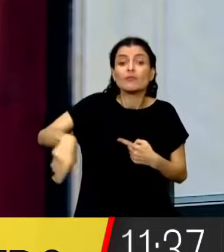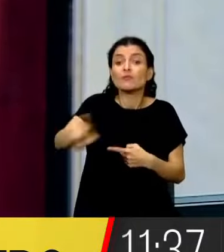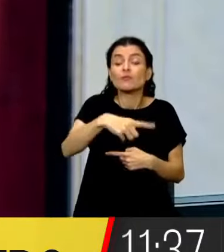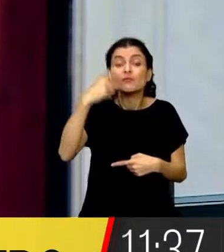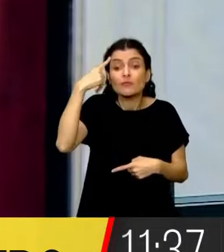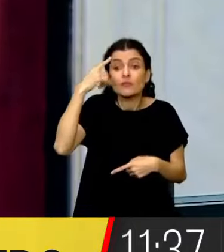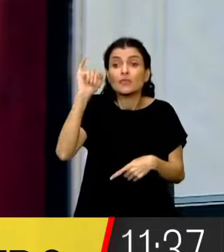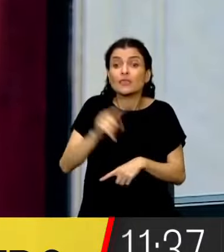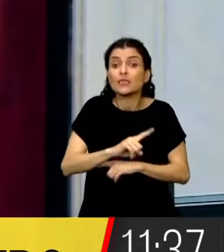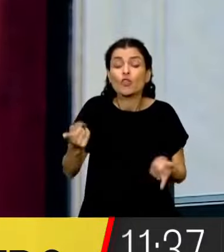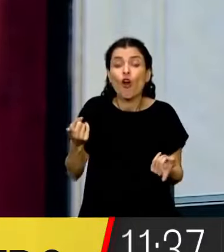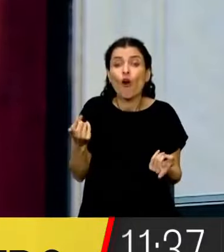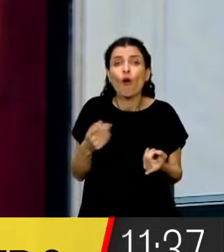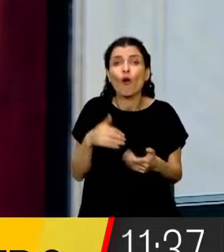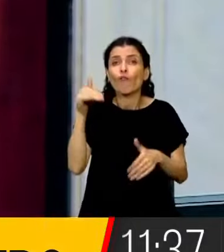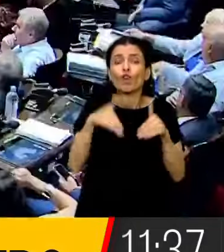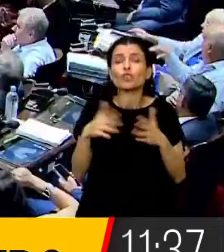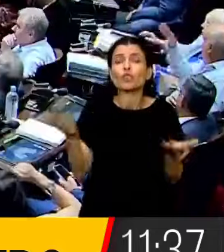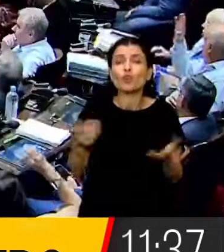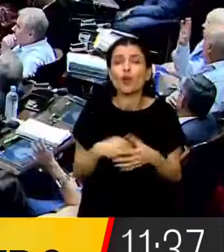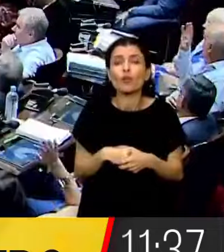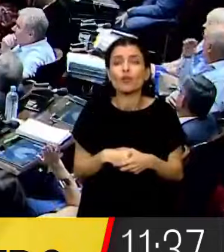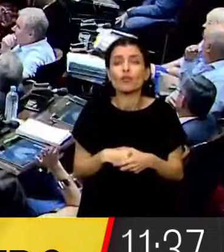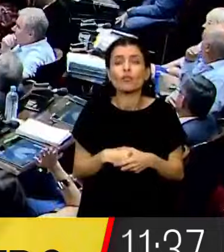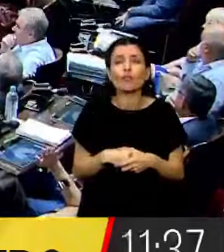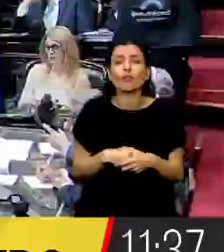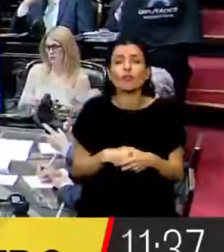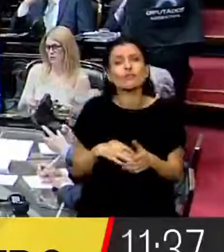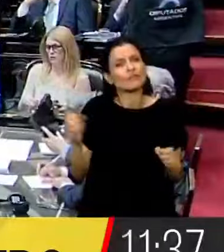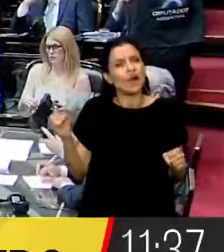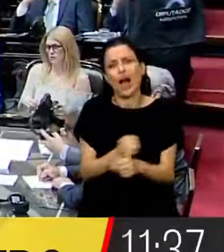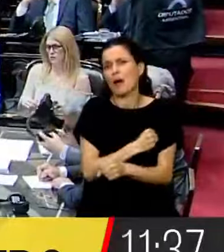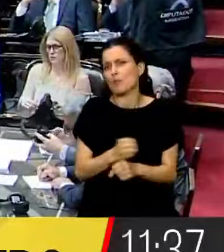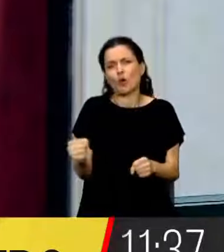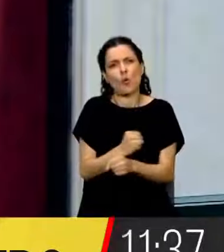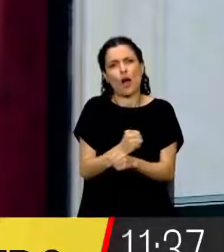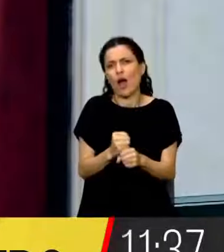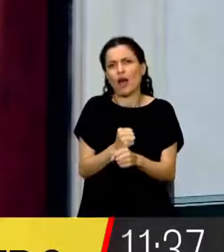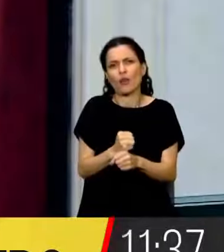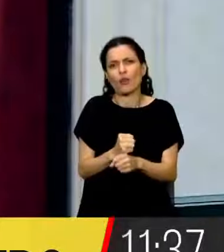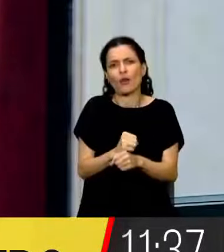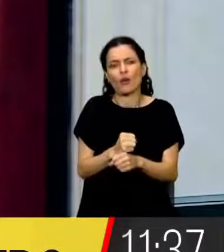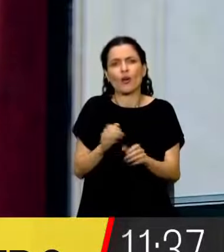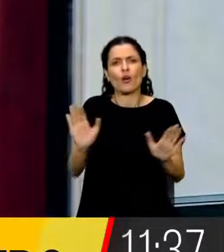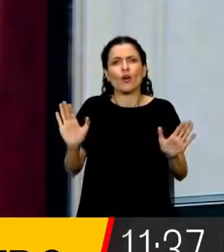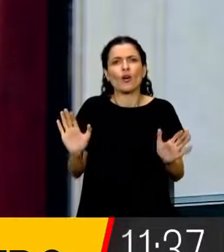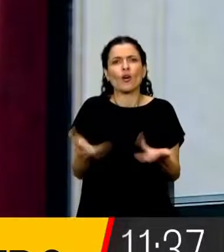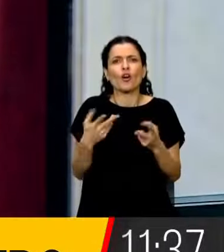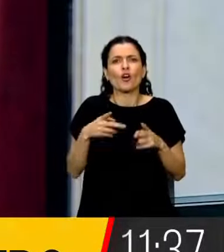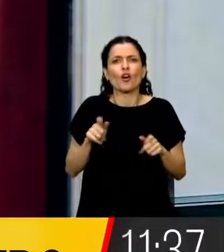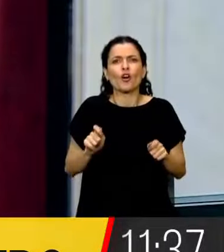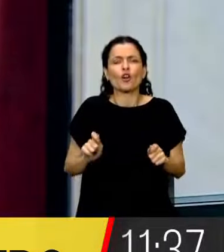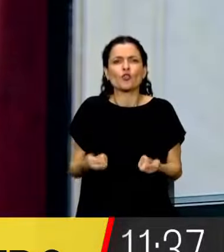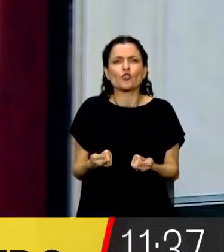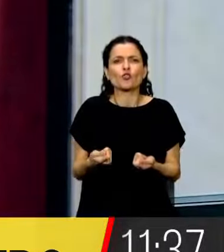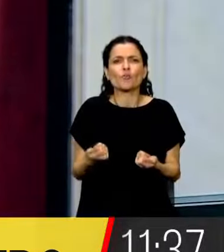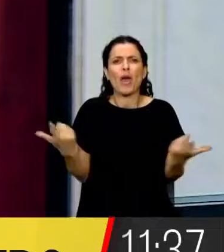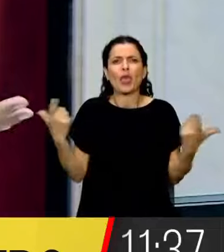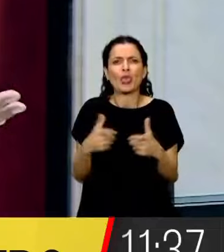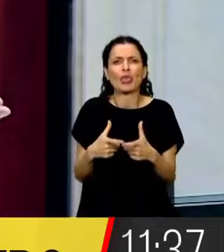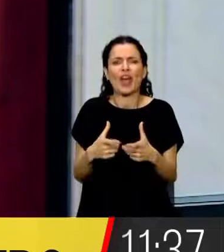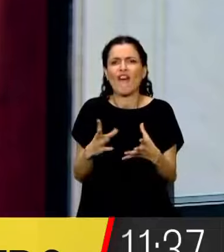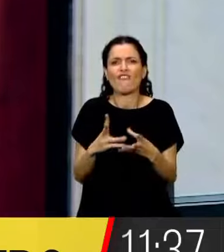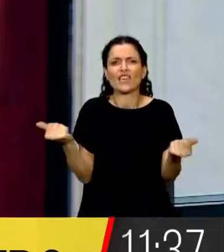ánimo de los gobernadores y del jefe de gobierno porteño. No corresponde entonces que nos responsabilicen ni que nos falten el respeto. Exacto. Aduciendo